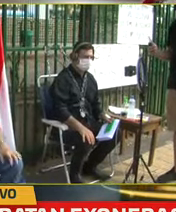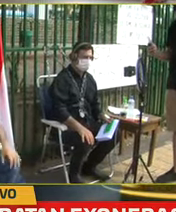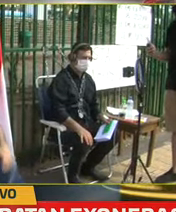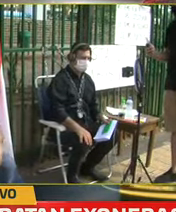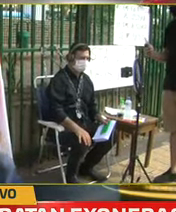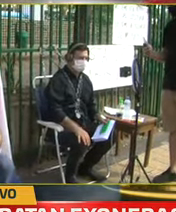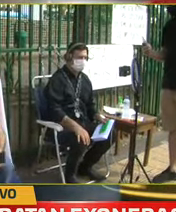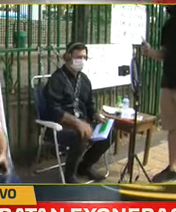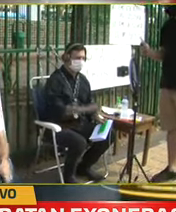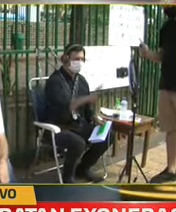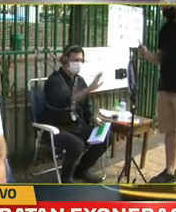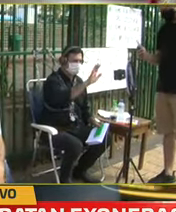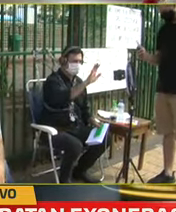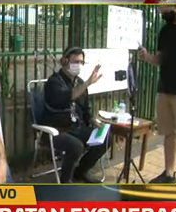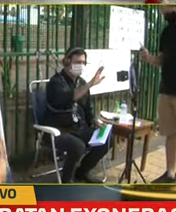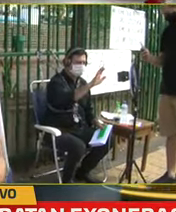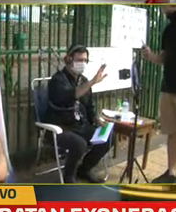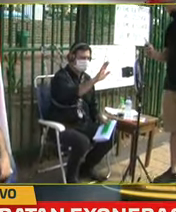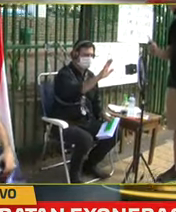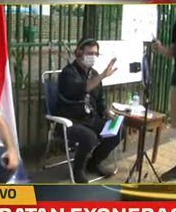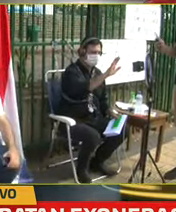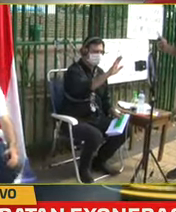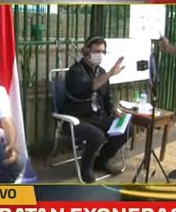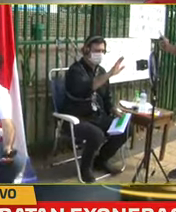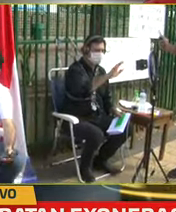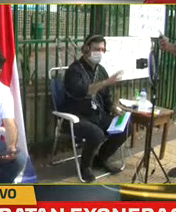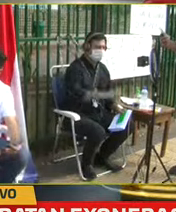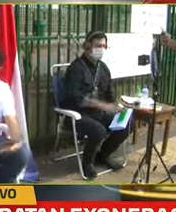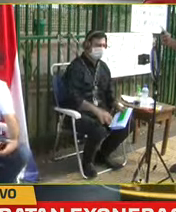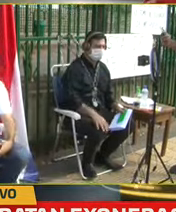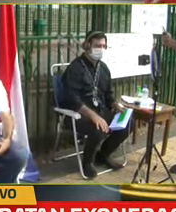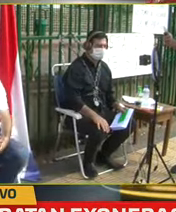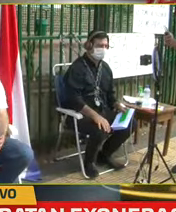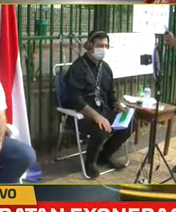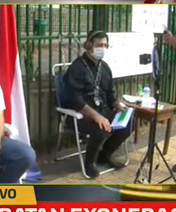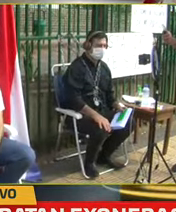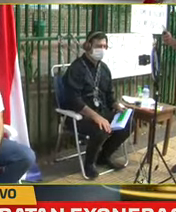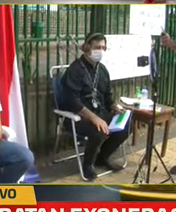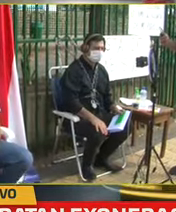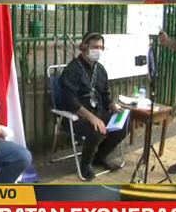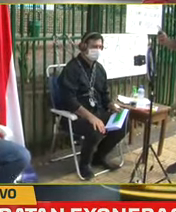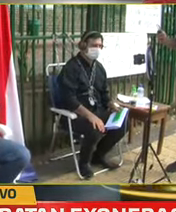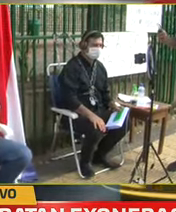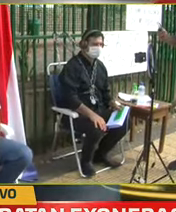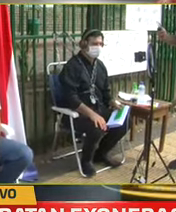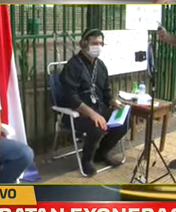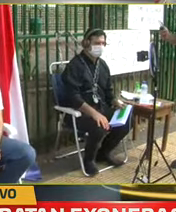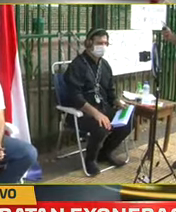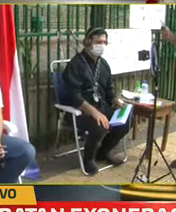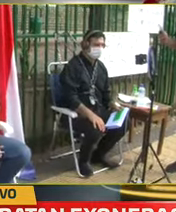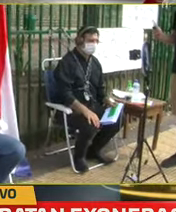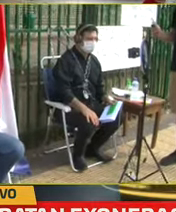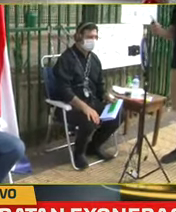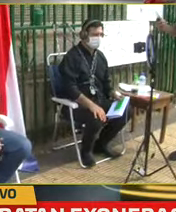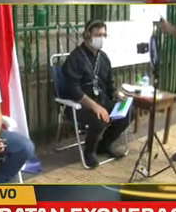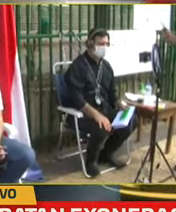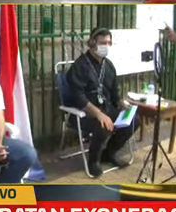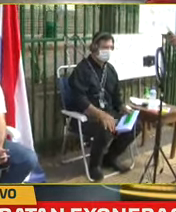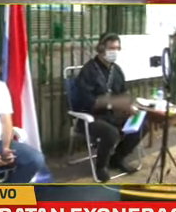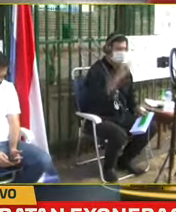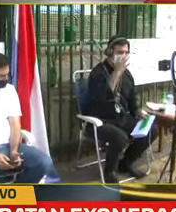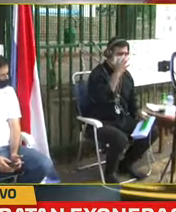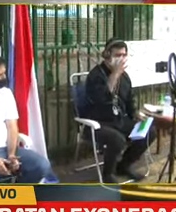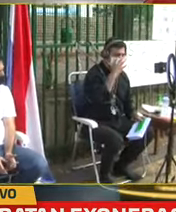realmente protestando. Hay 1 millón de personas. Es una estafa generalizada. Pues, por supuesto que cualquier